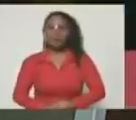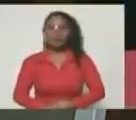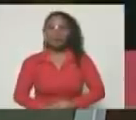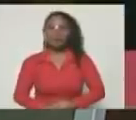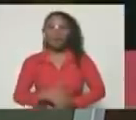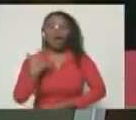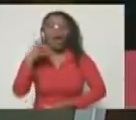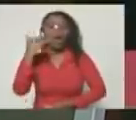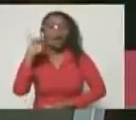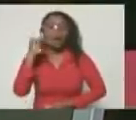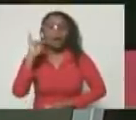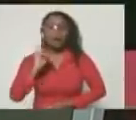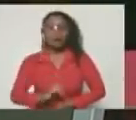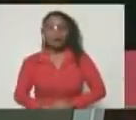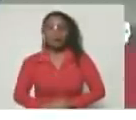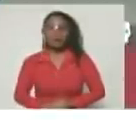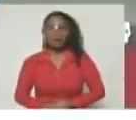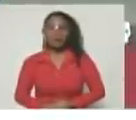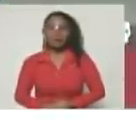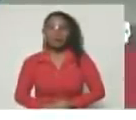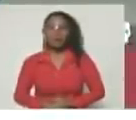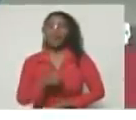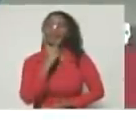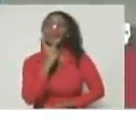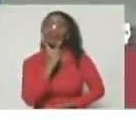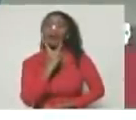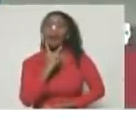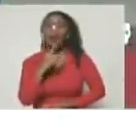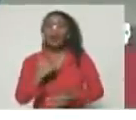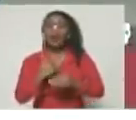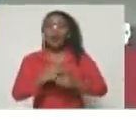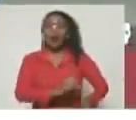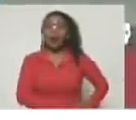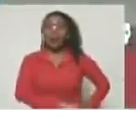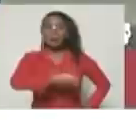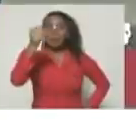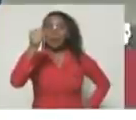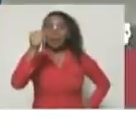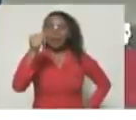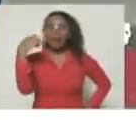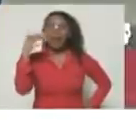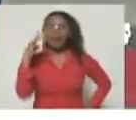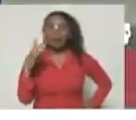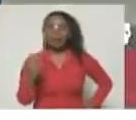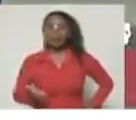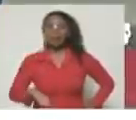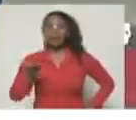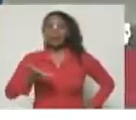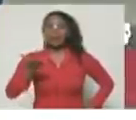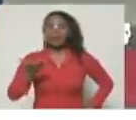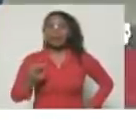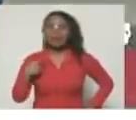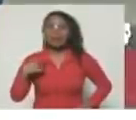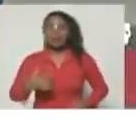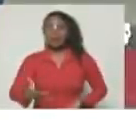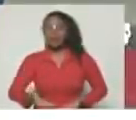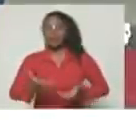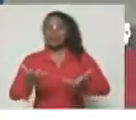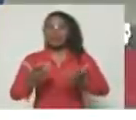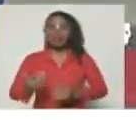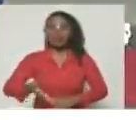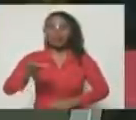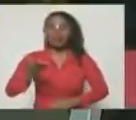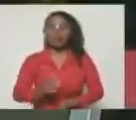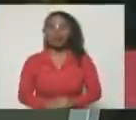tiene un verbo que es una espada. Yo lo he escuchado en la Asamblea Nacional, es candela, candela pura.